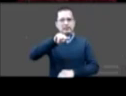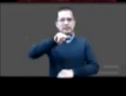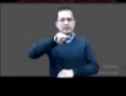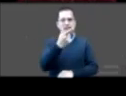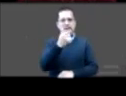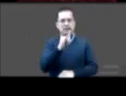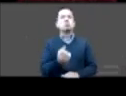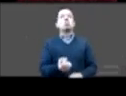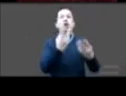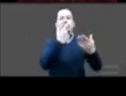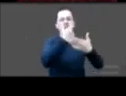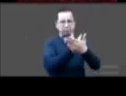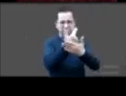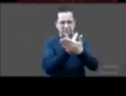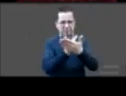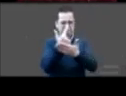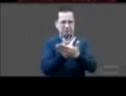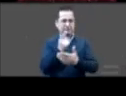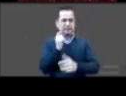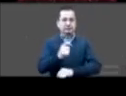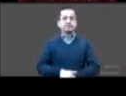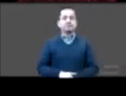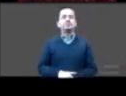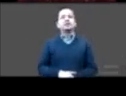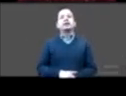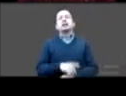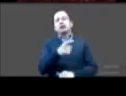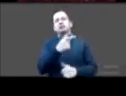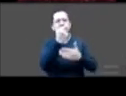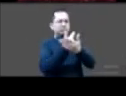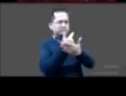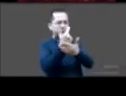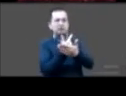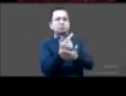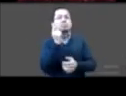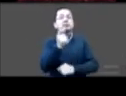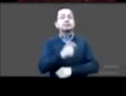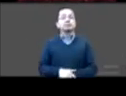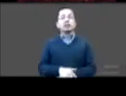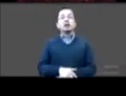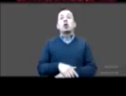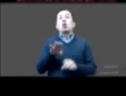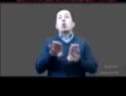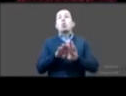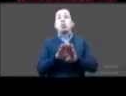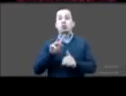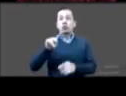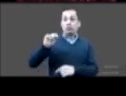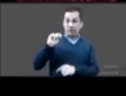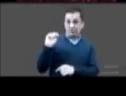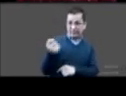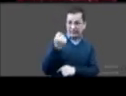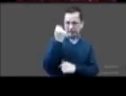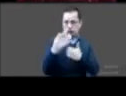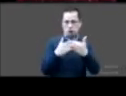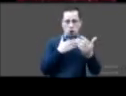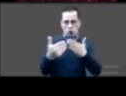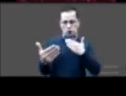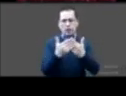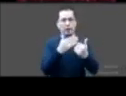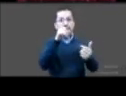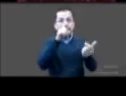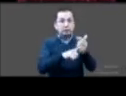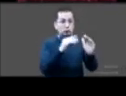De datos del INEGI, ¿no? Las estadísticas sobre disponibilidad y uso de tecnología de información en los hogares,